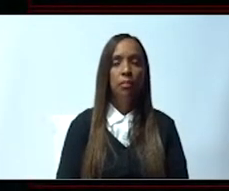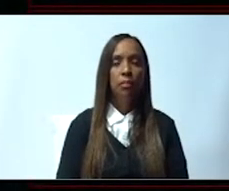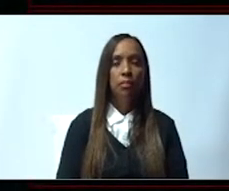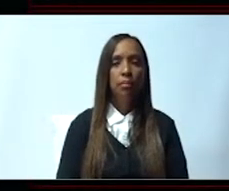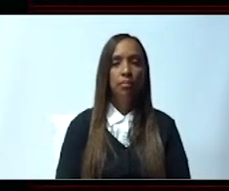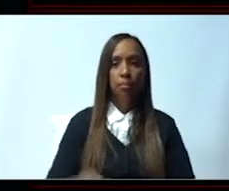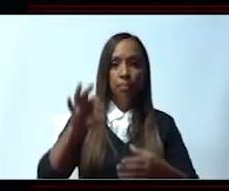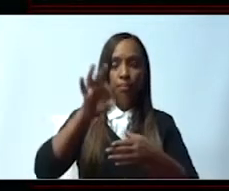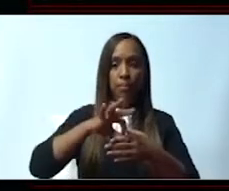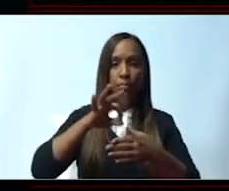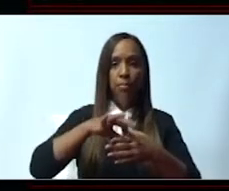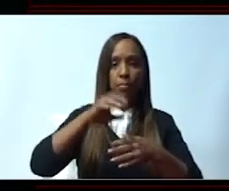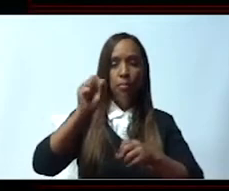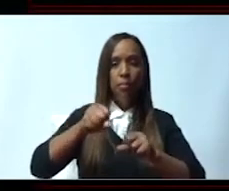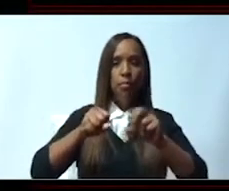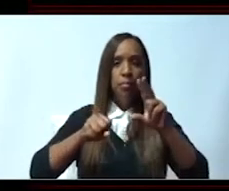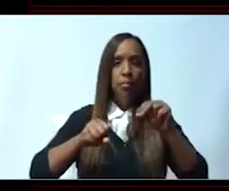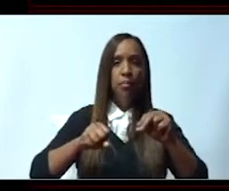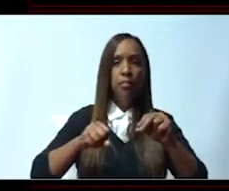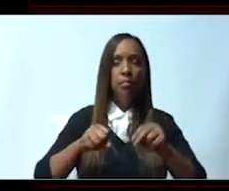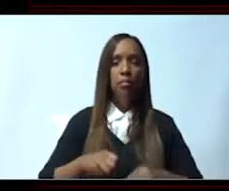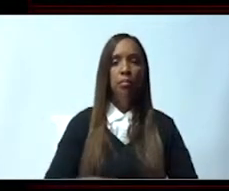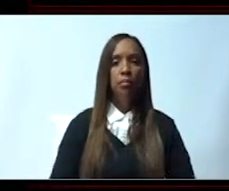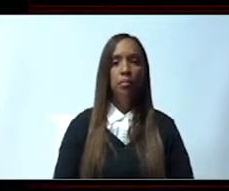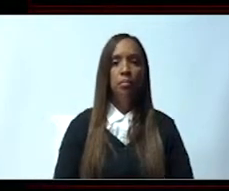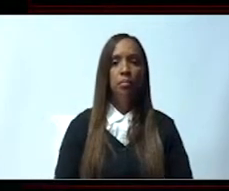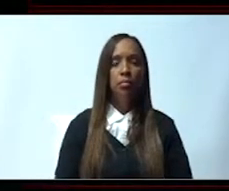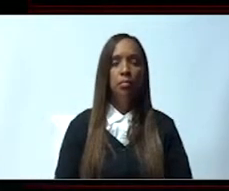Estamos votando, sí o no, liberarlo de lectura.